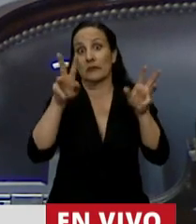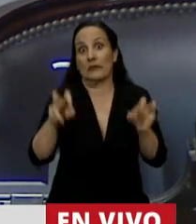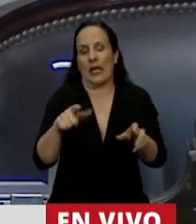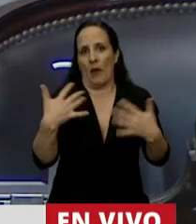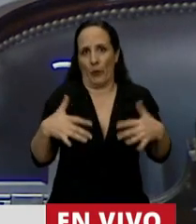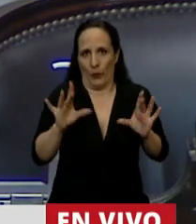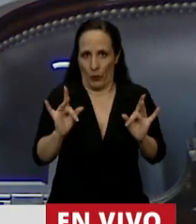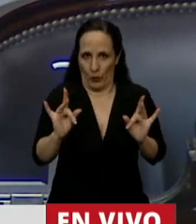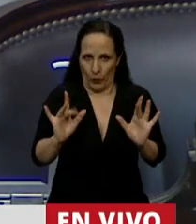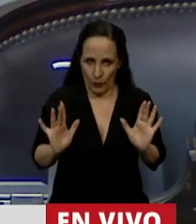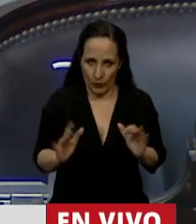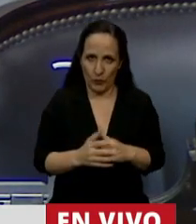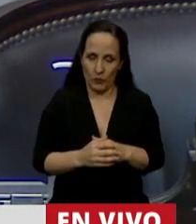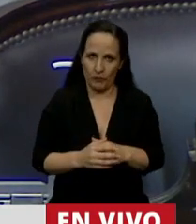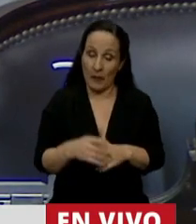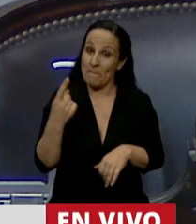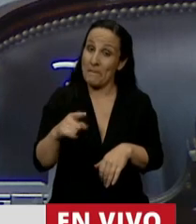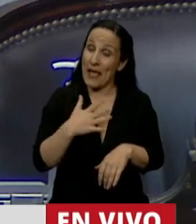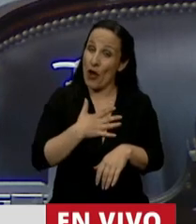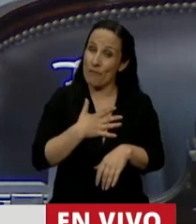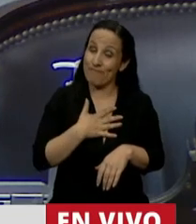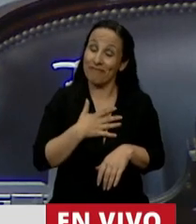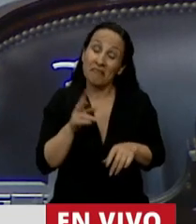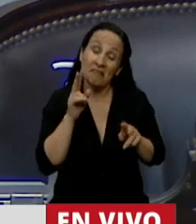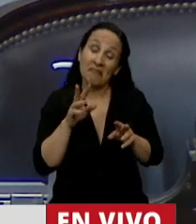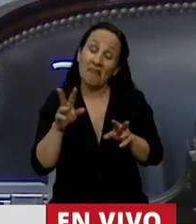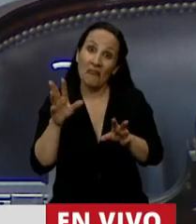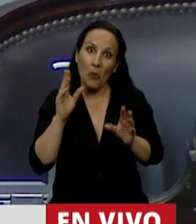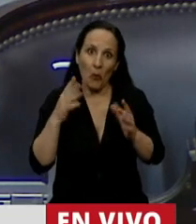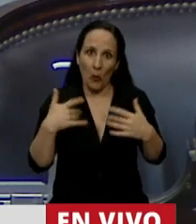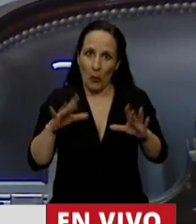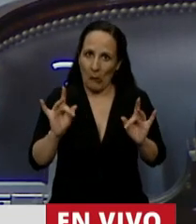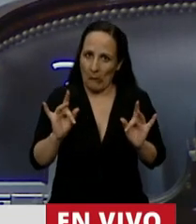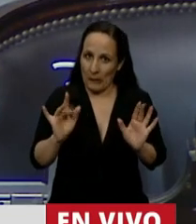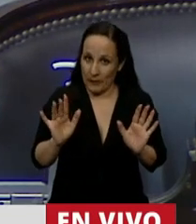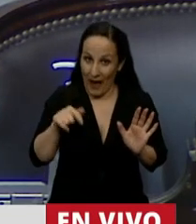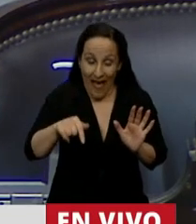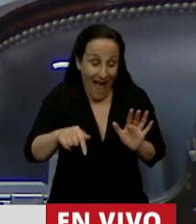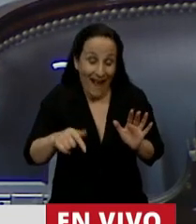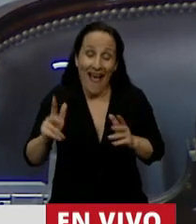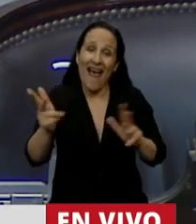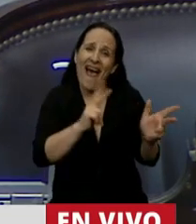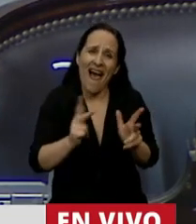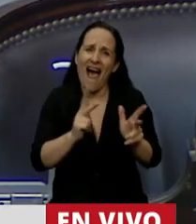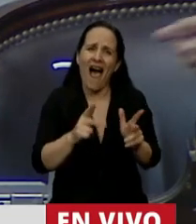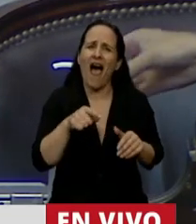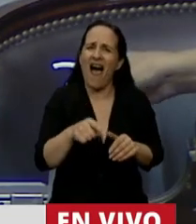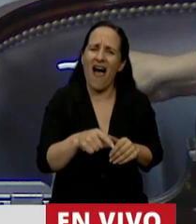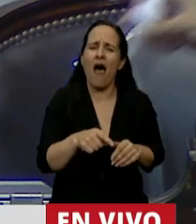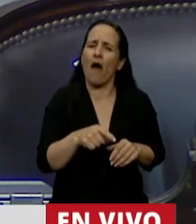duro pero me cuesta escuchar lo que estoy escuchando en este momento en el recinto cuando hablan de que estamos